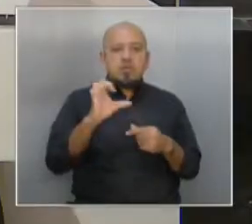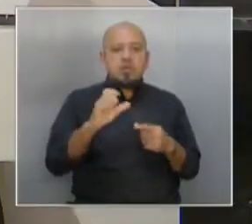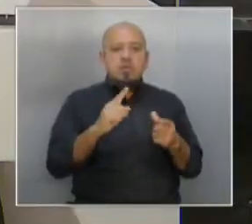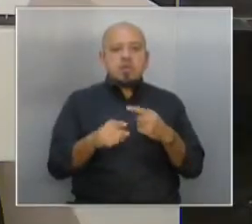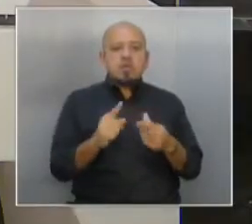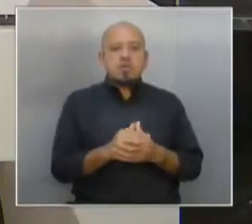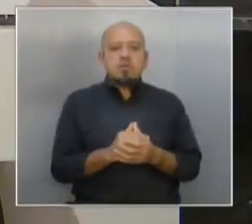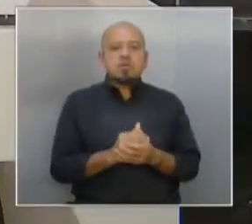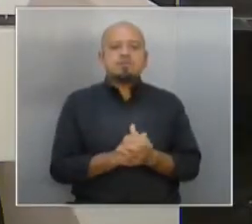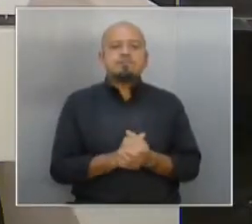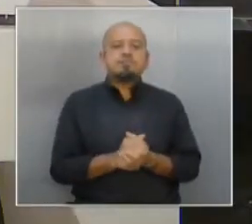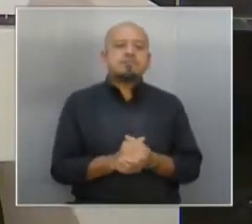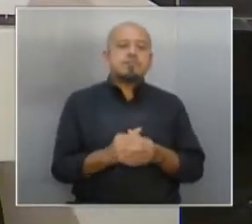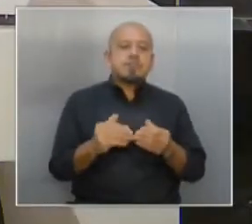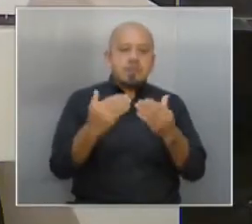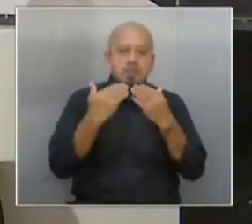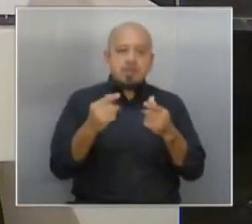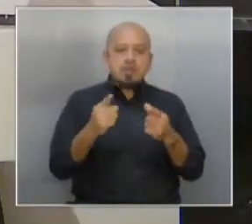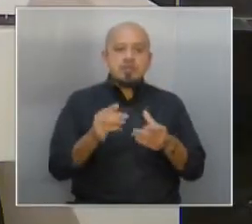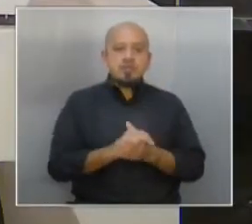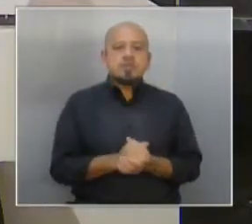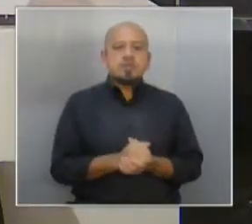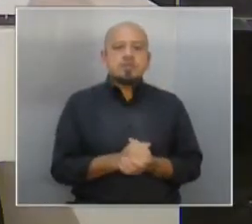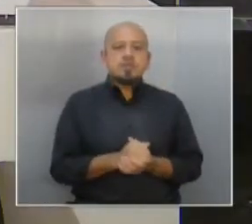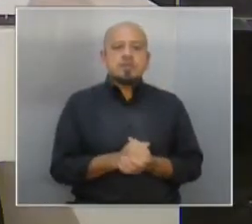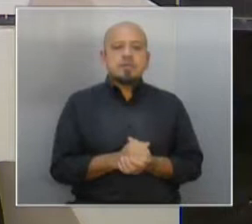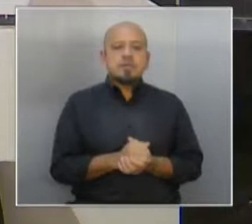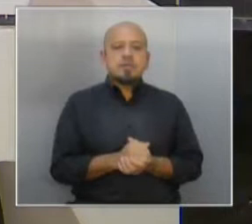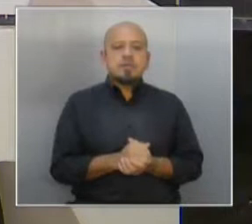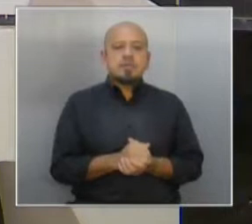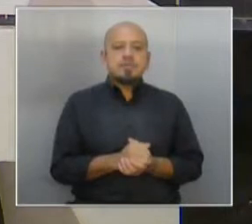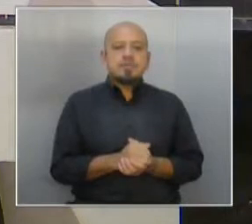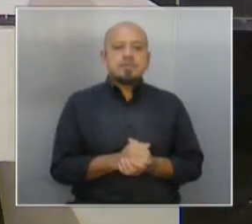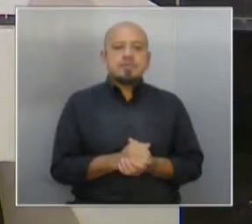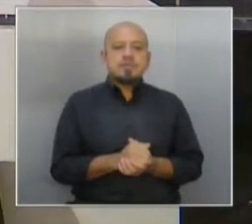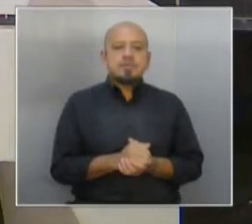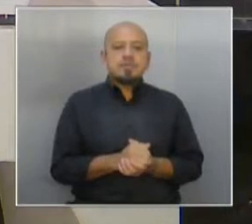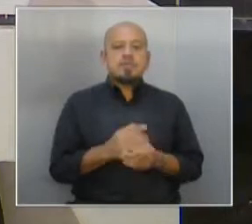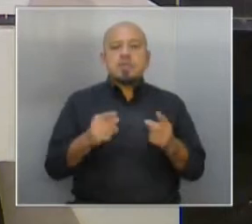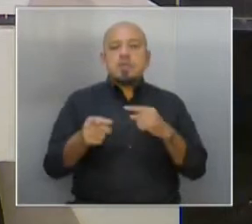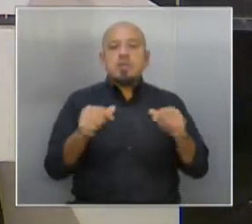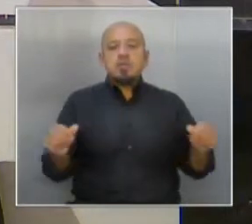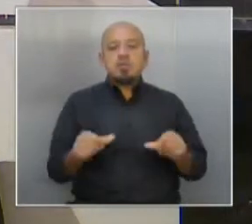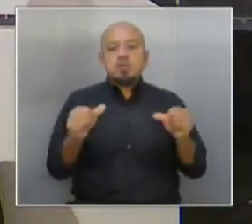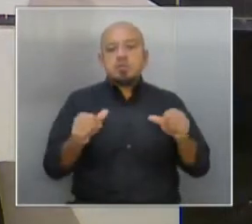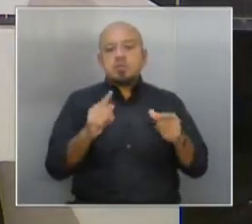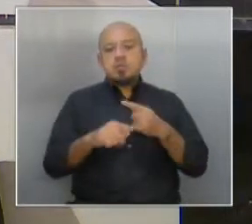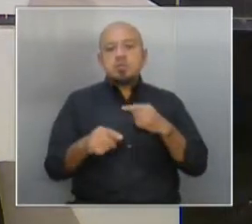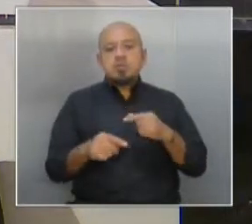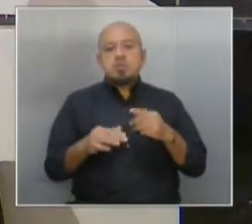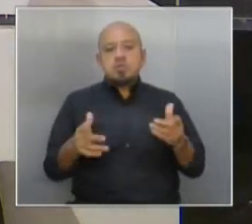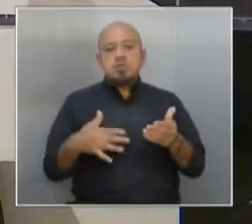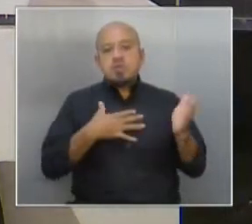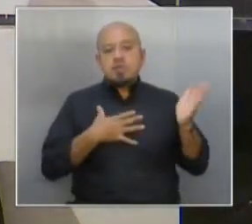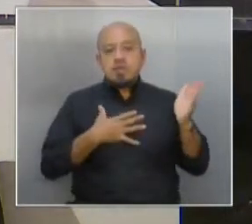mucho. Muy bien, me alegra entonces. Nos vamos con Ilusión de Rosana Taddei. El clip fue realizado por Bruto Audiovisual y la